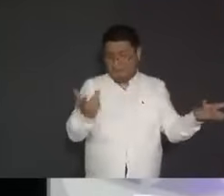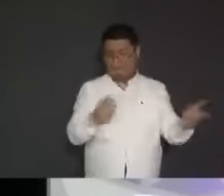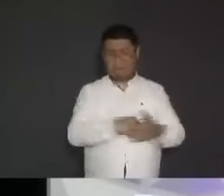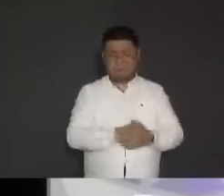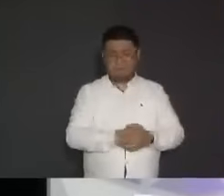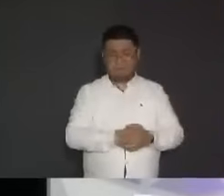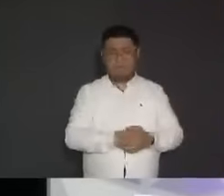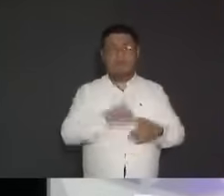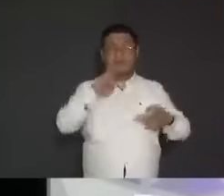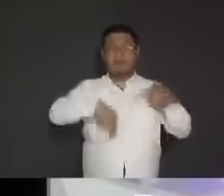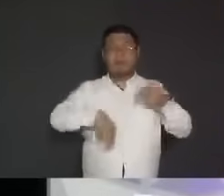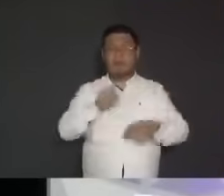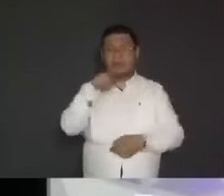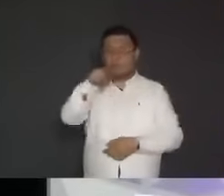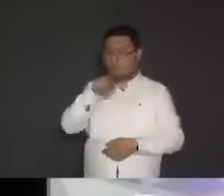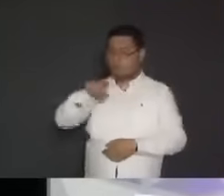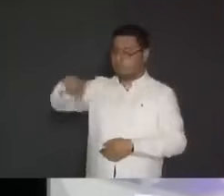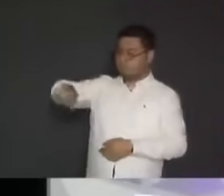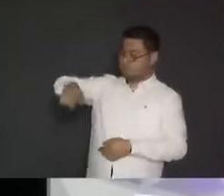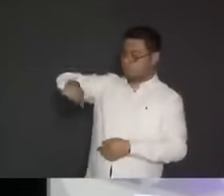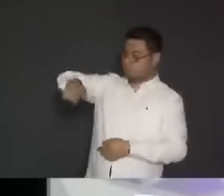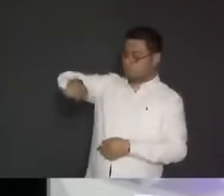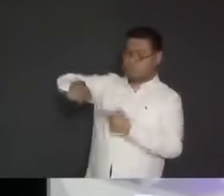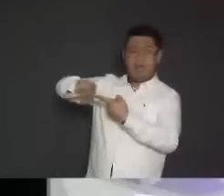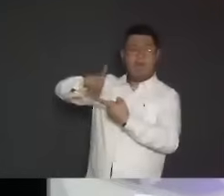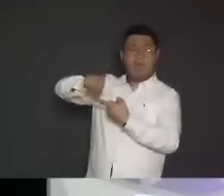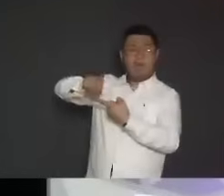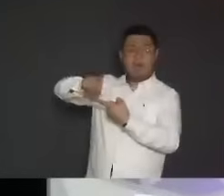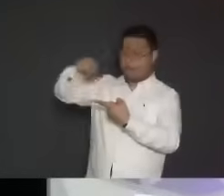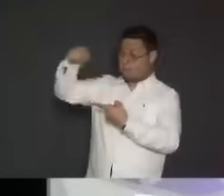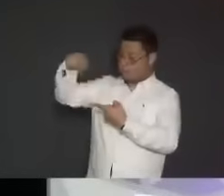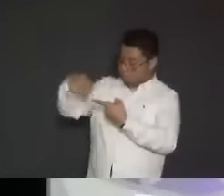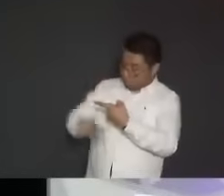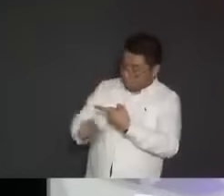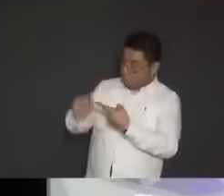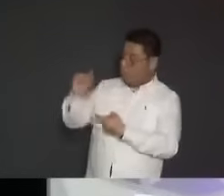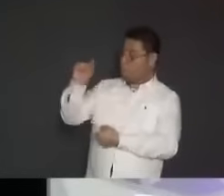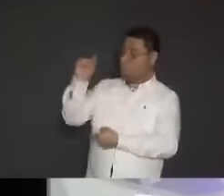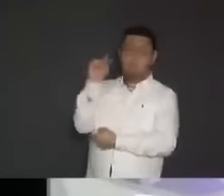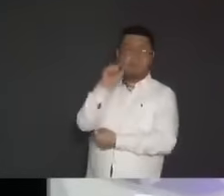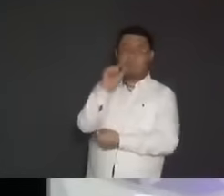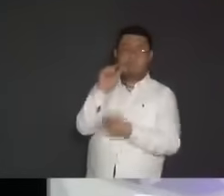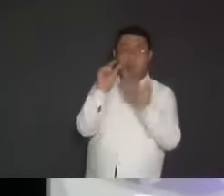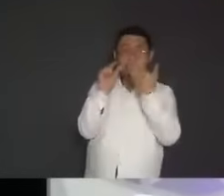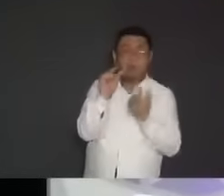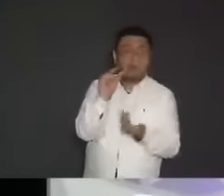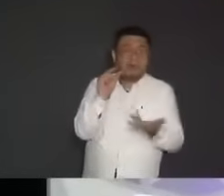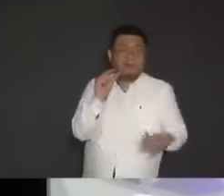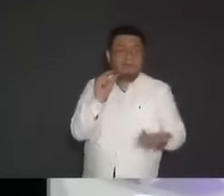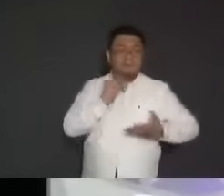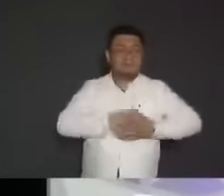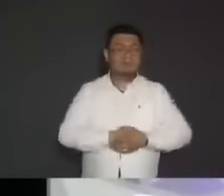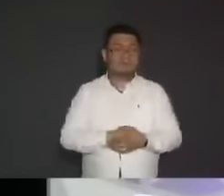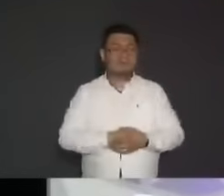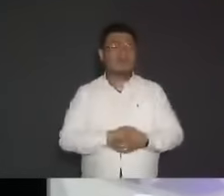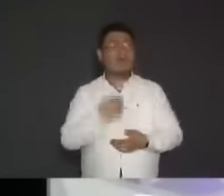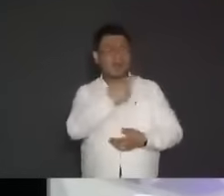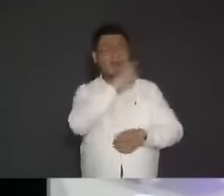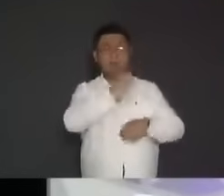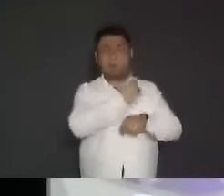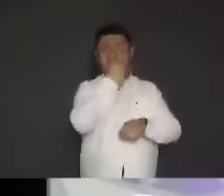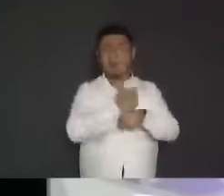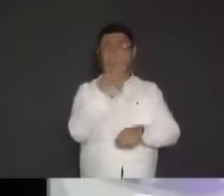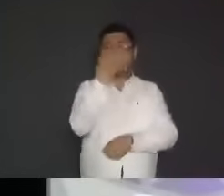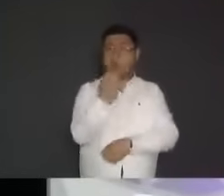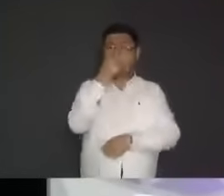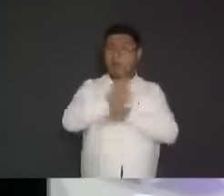porque cuando giras la llave en las colonias y comisarías de esta ciudad, tampoco sale ese vital líquido. Tuvo la oportunidad